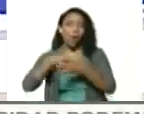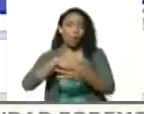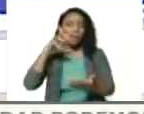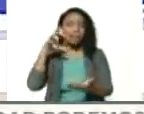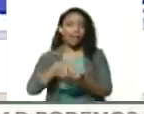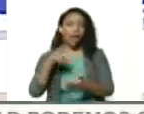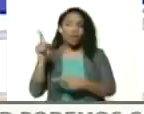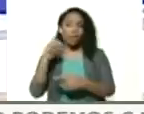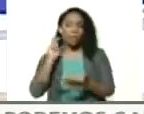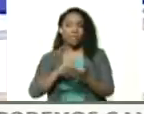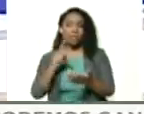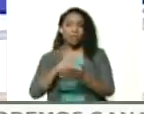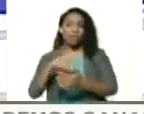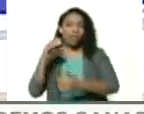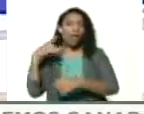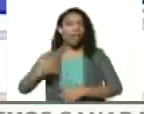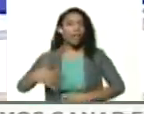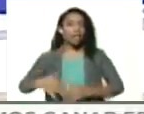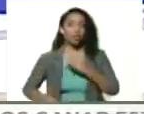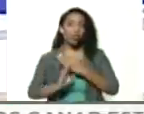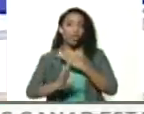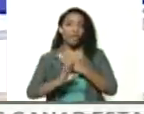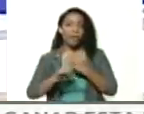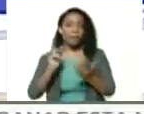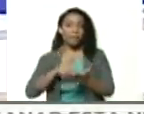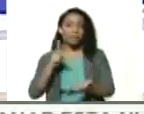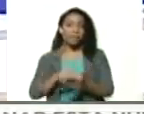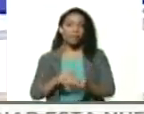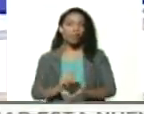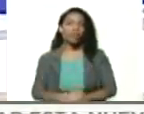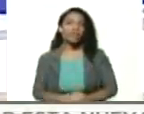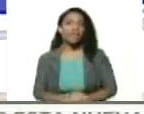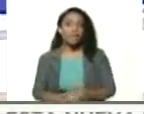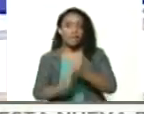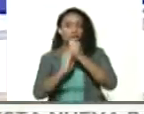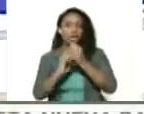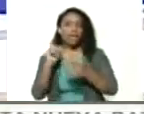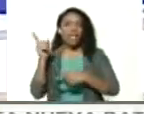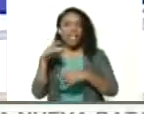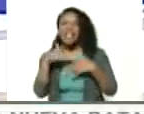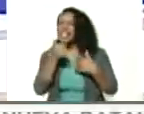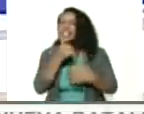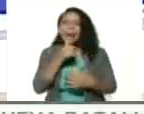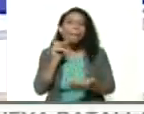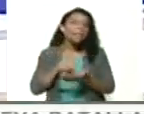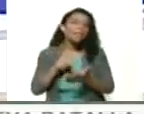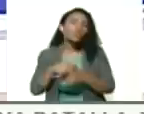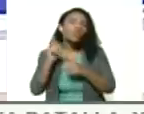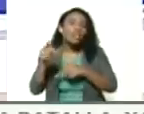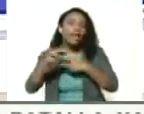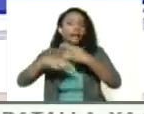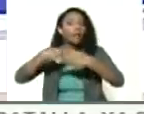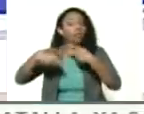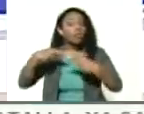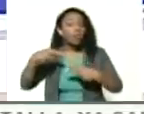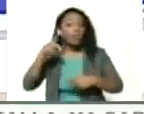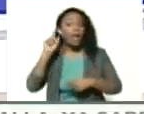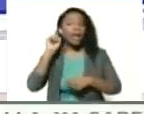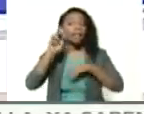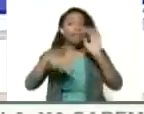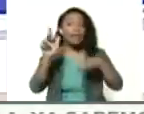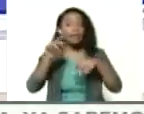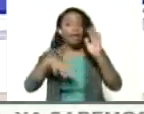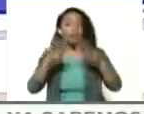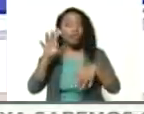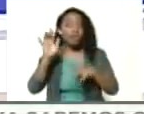Son los protagonistas de la derecha todavía. ¿Y quiénes fueron los protagonistas de la revolución del 13 y 14